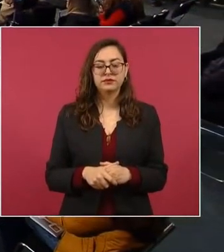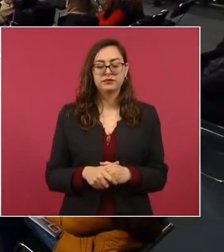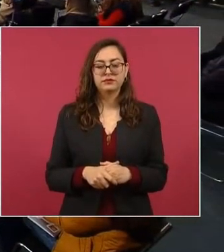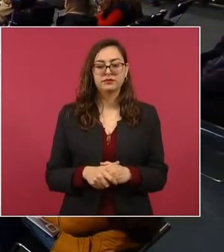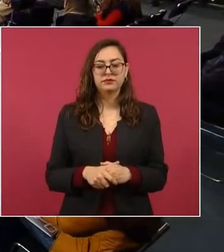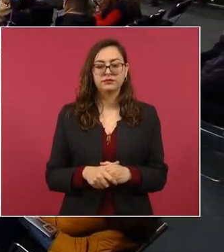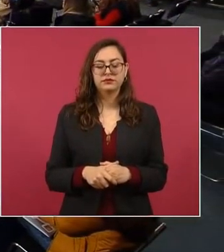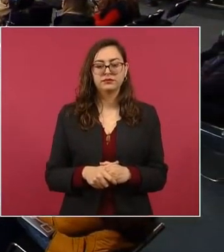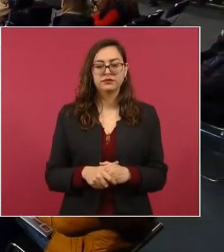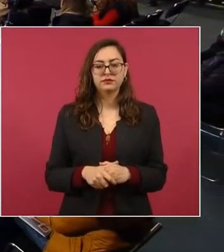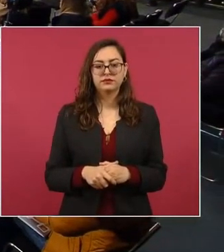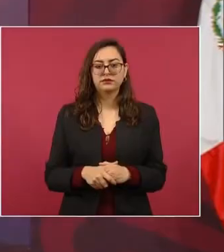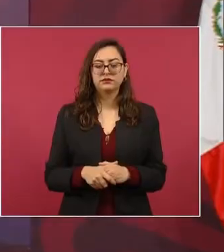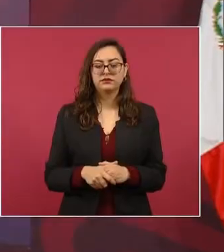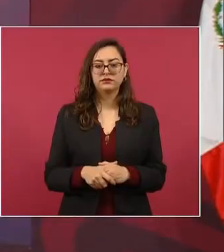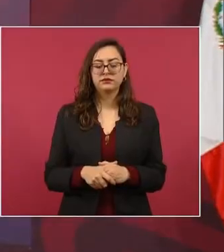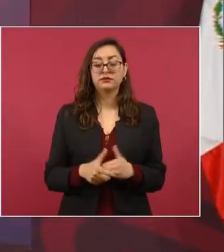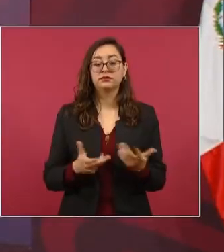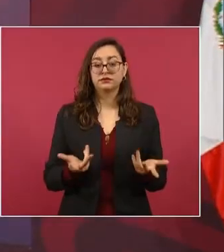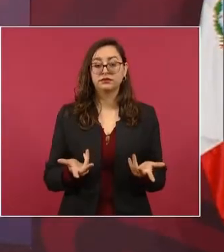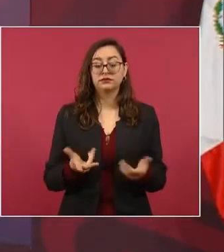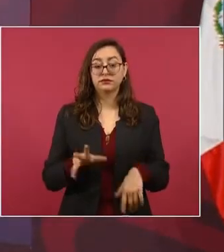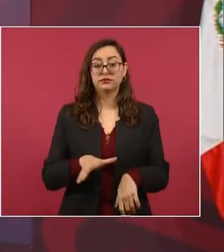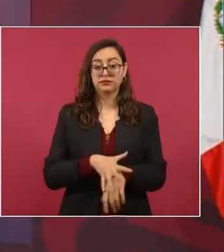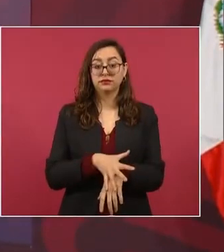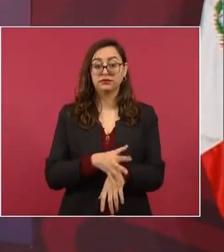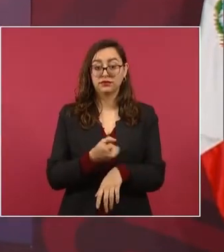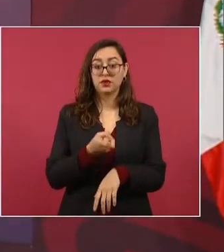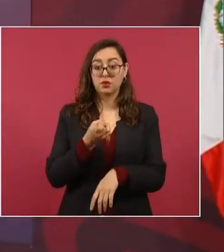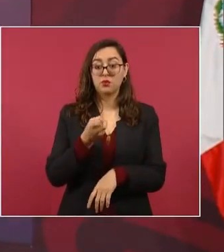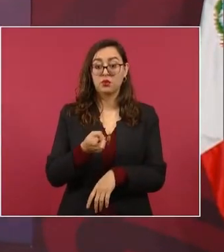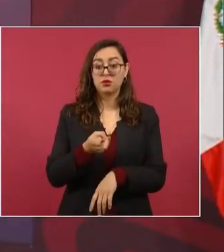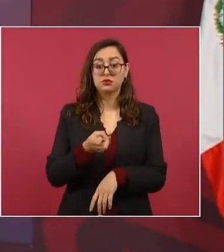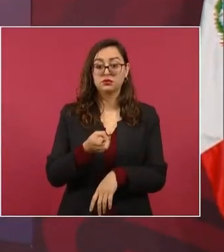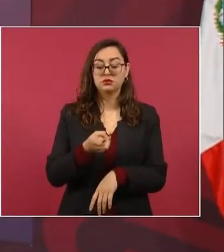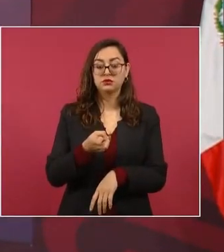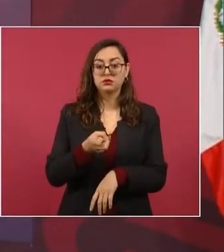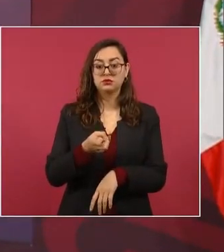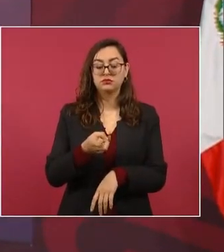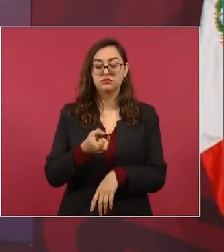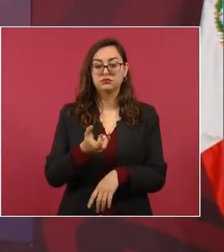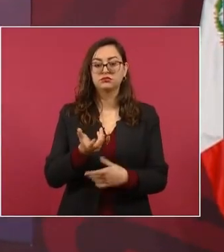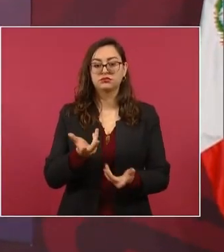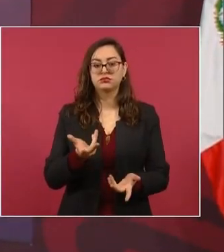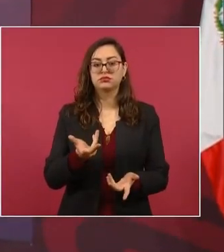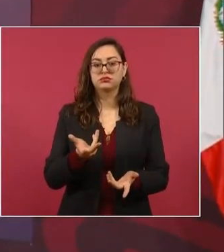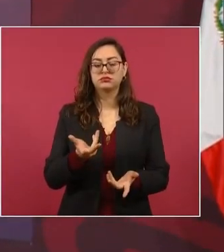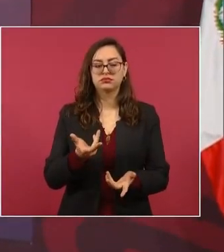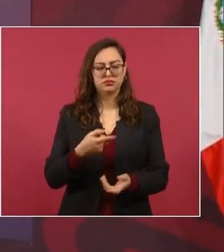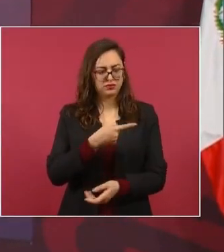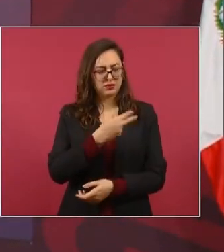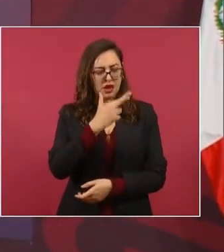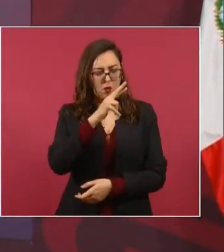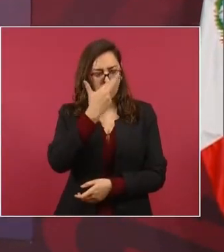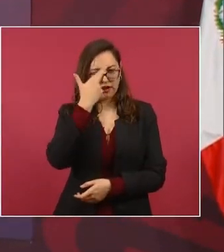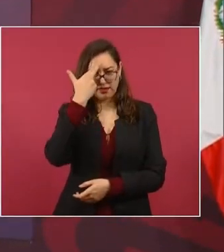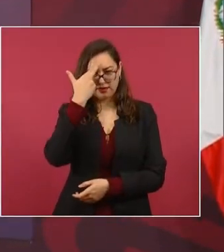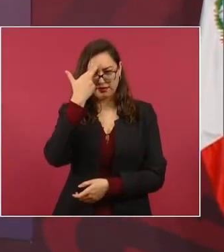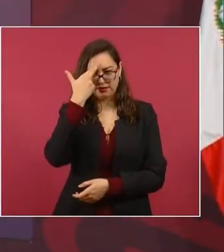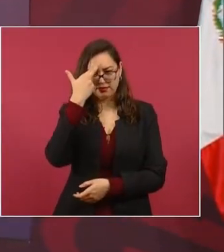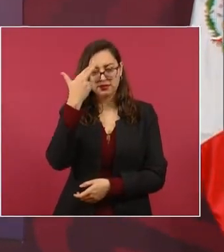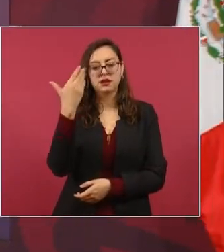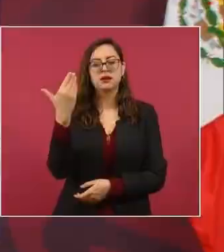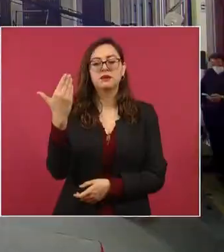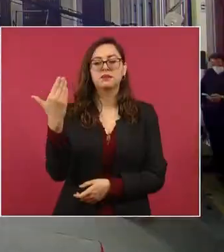y por eso hace unos días, a ver si ustedes recuerdan,